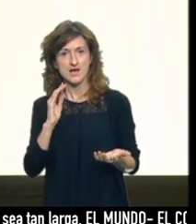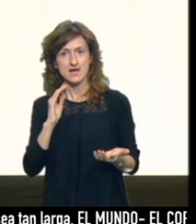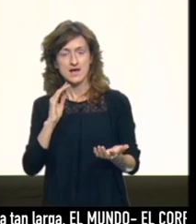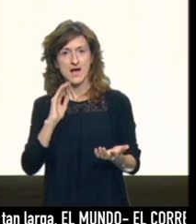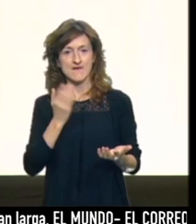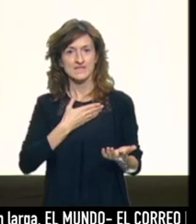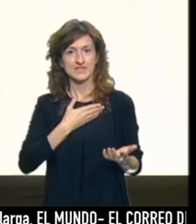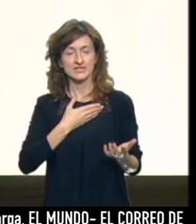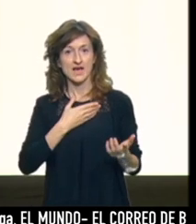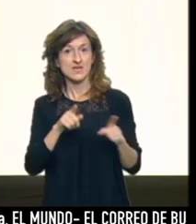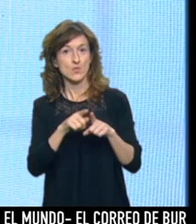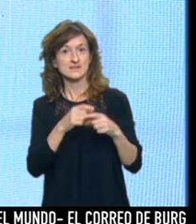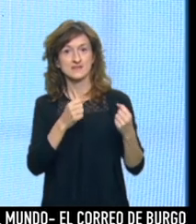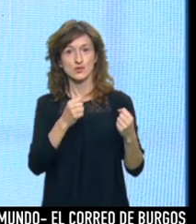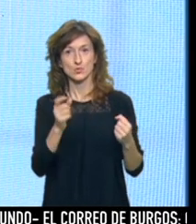como nuestra salud.